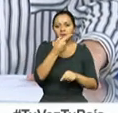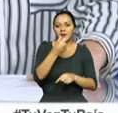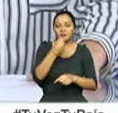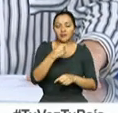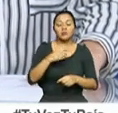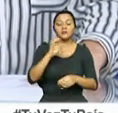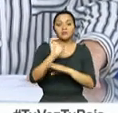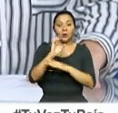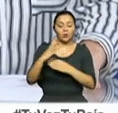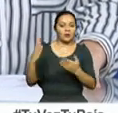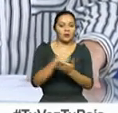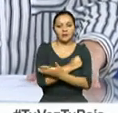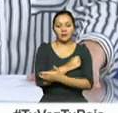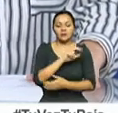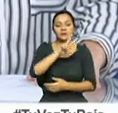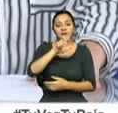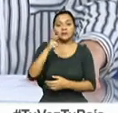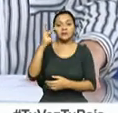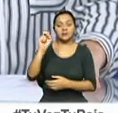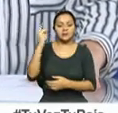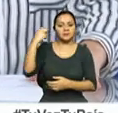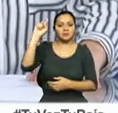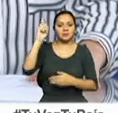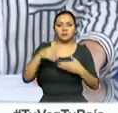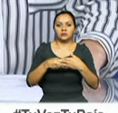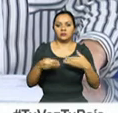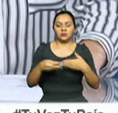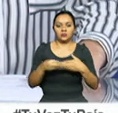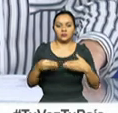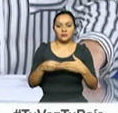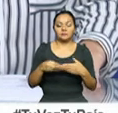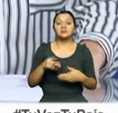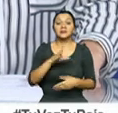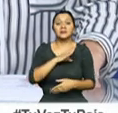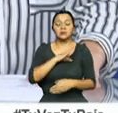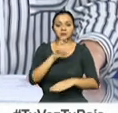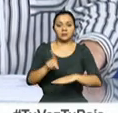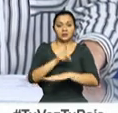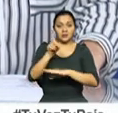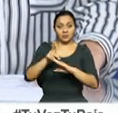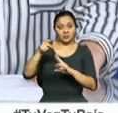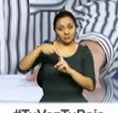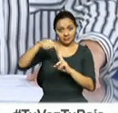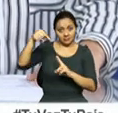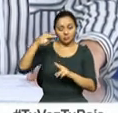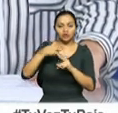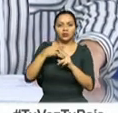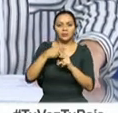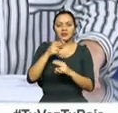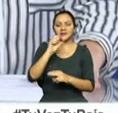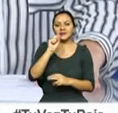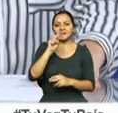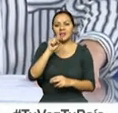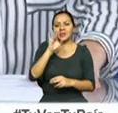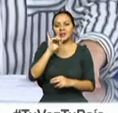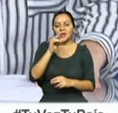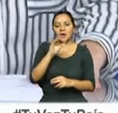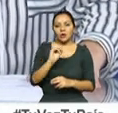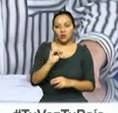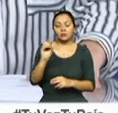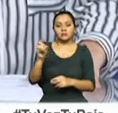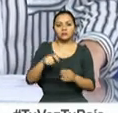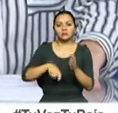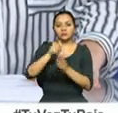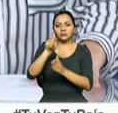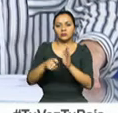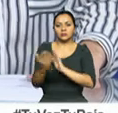de 320 millones de dólares para el país. Santiago Vázquez, director del Servicio Nacional de Contratación Públicas, en